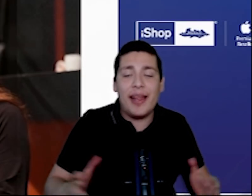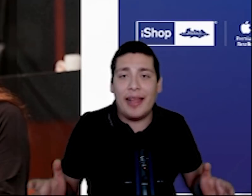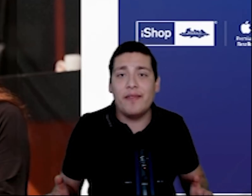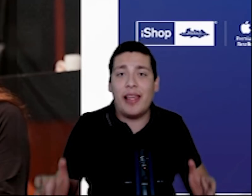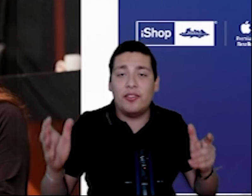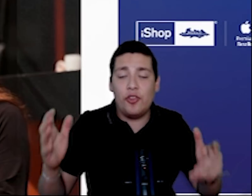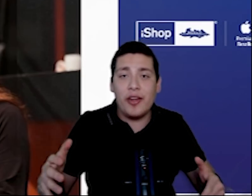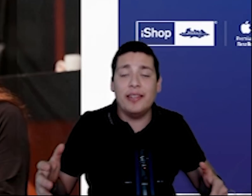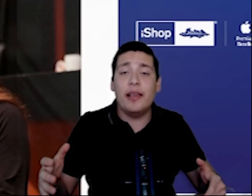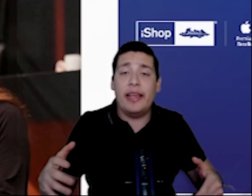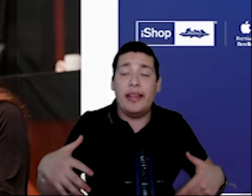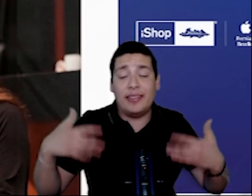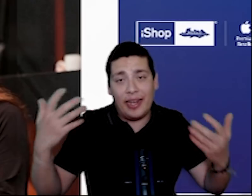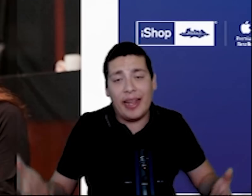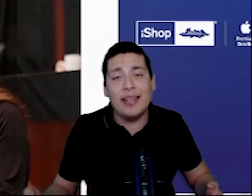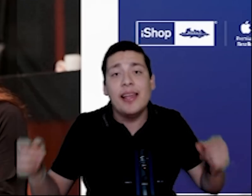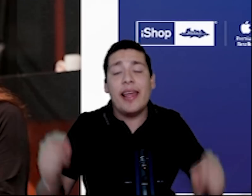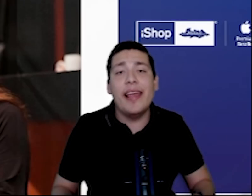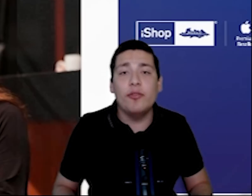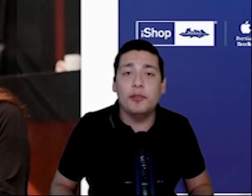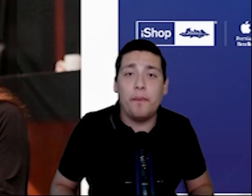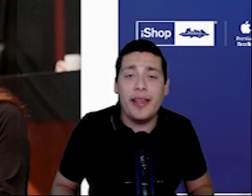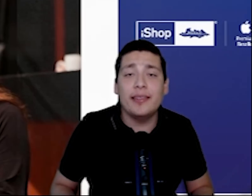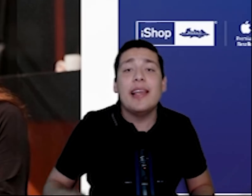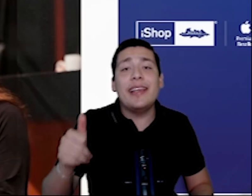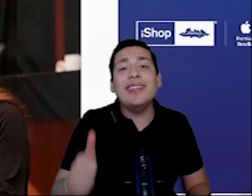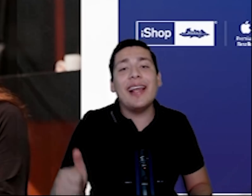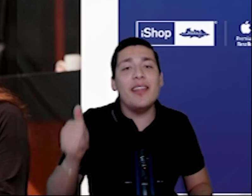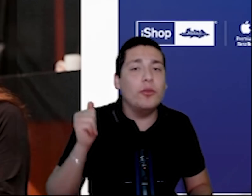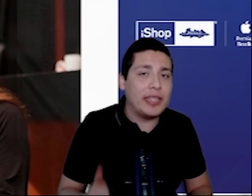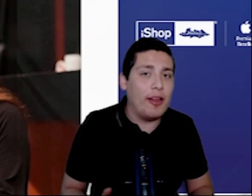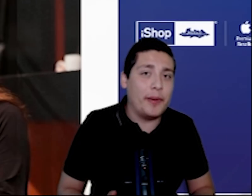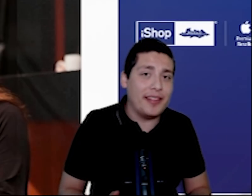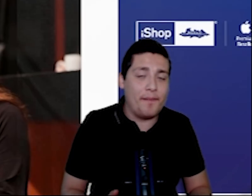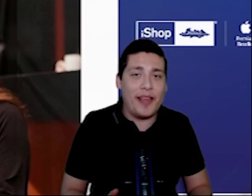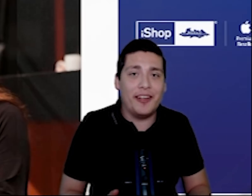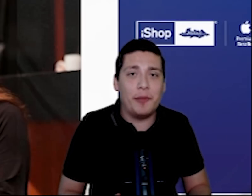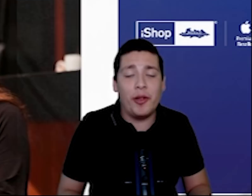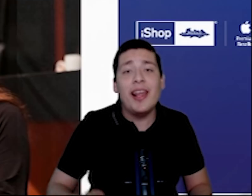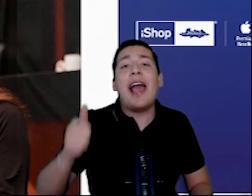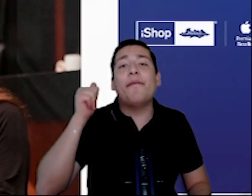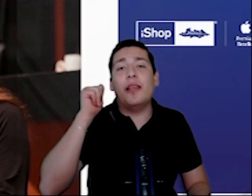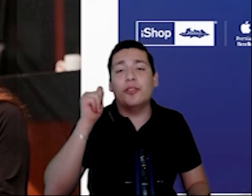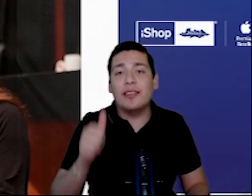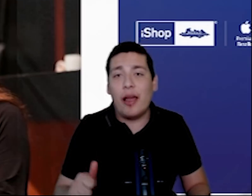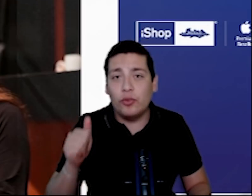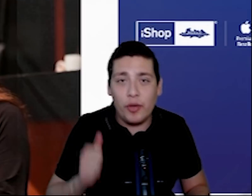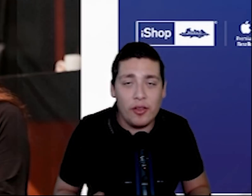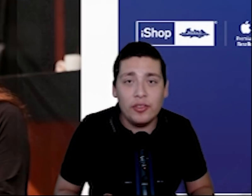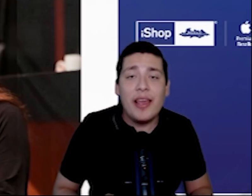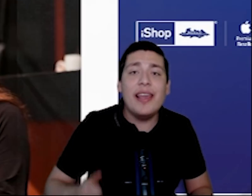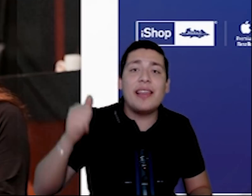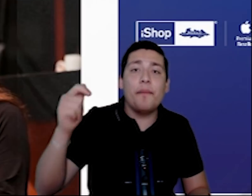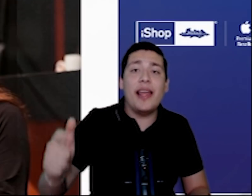intervengan naciones extranjeras en nuestro país. Y es que han denunciado al presidente Andrés Manuel ante los Estados